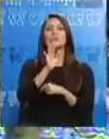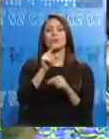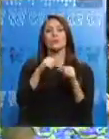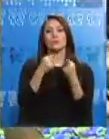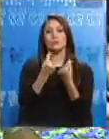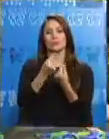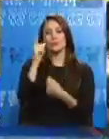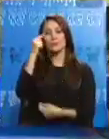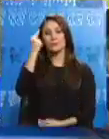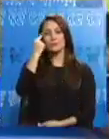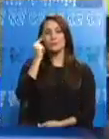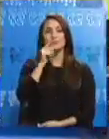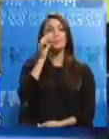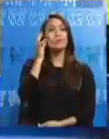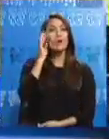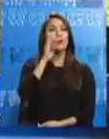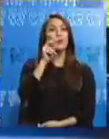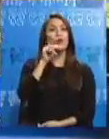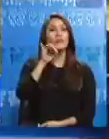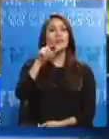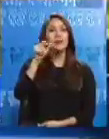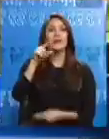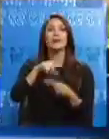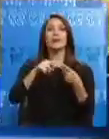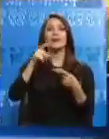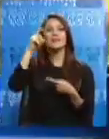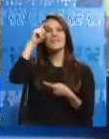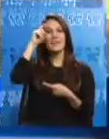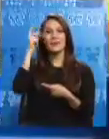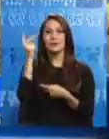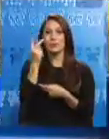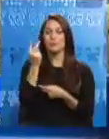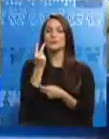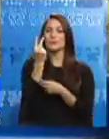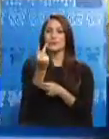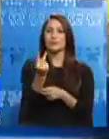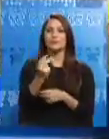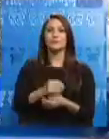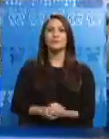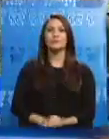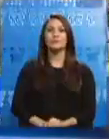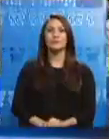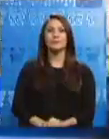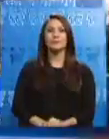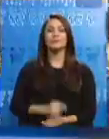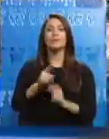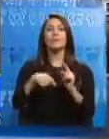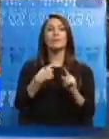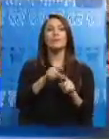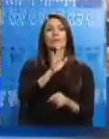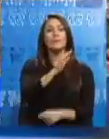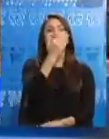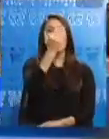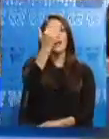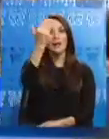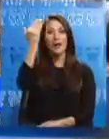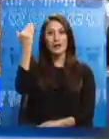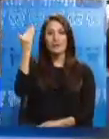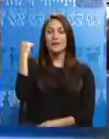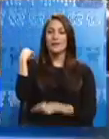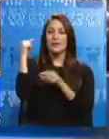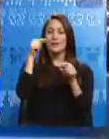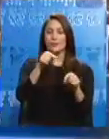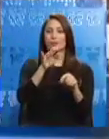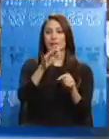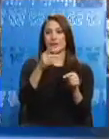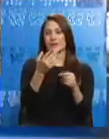Gobierno. Viviana Bonilla y José Serrano fueron los rostros más visibles, así como los alcaldes de algunas poblaciones del